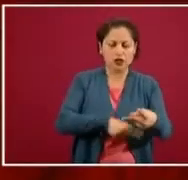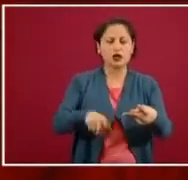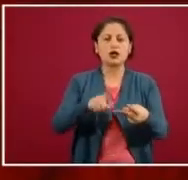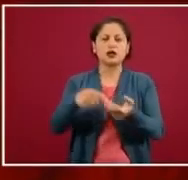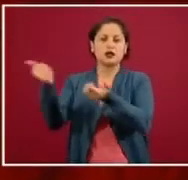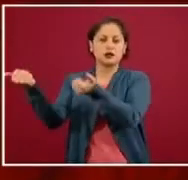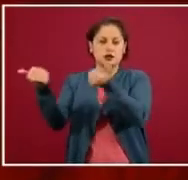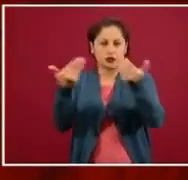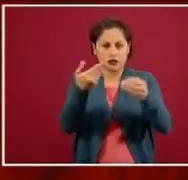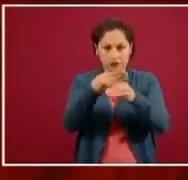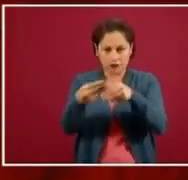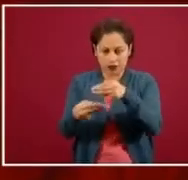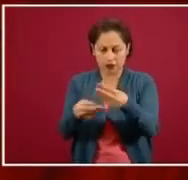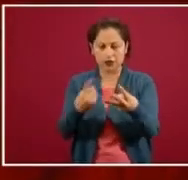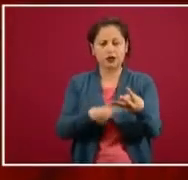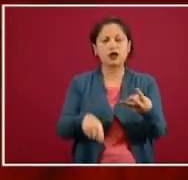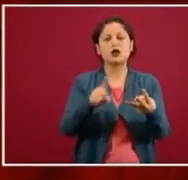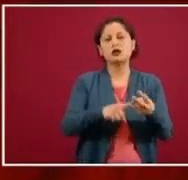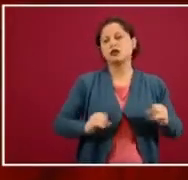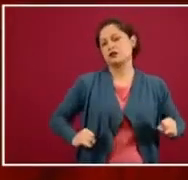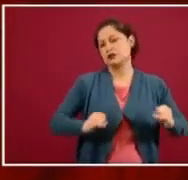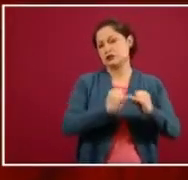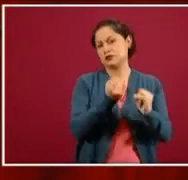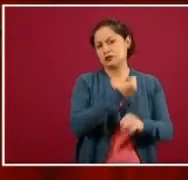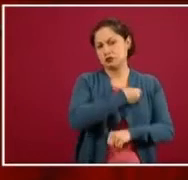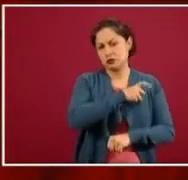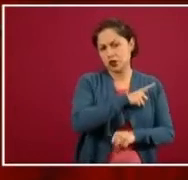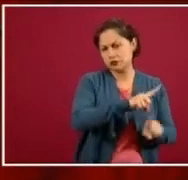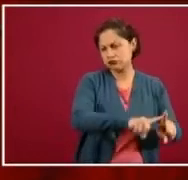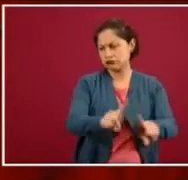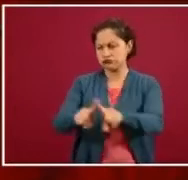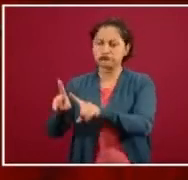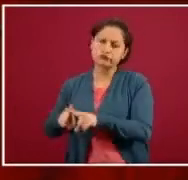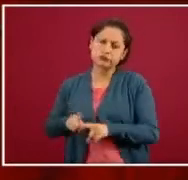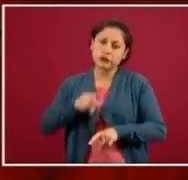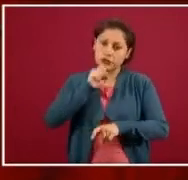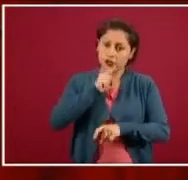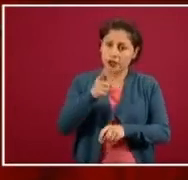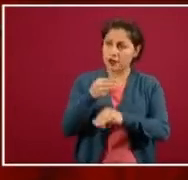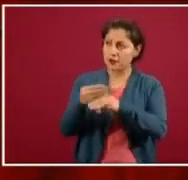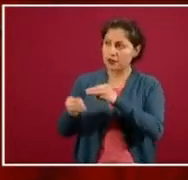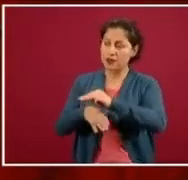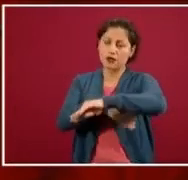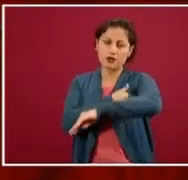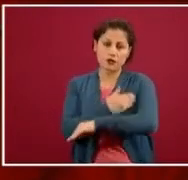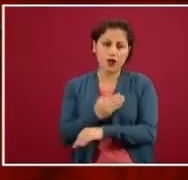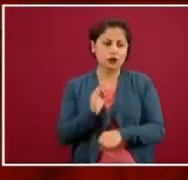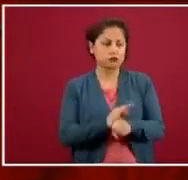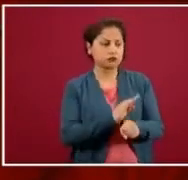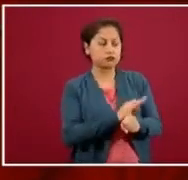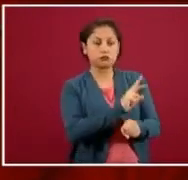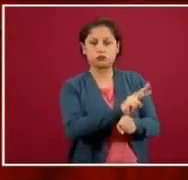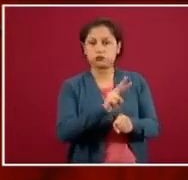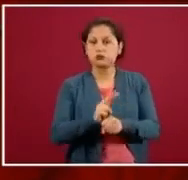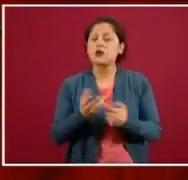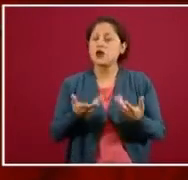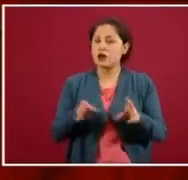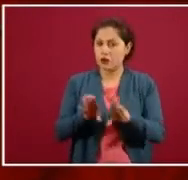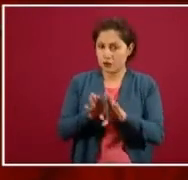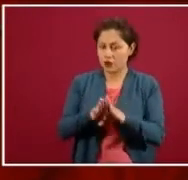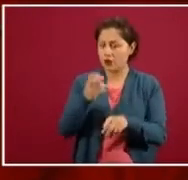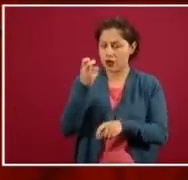las instalaciones de salud, las instalaciones de resguardo de los materiales, etcétera. Dentro de